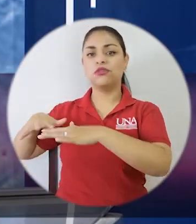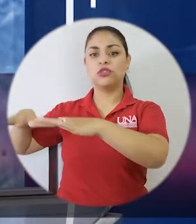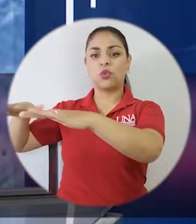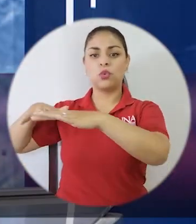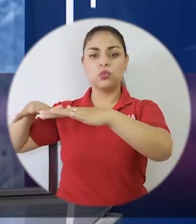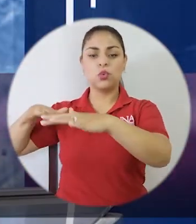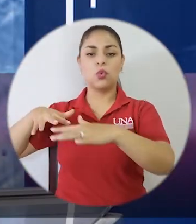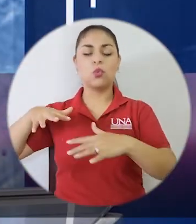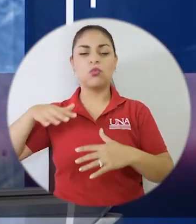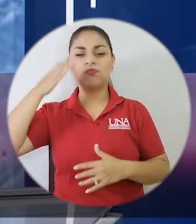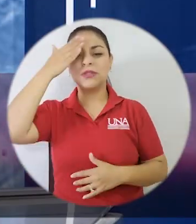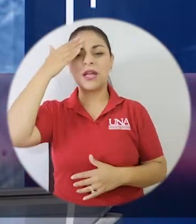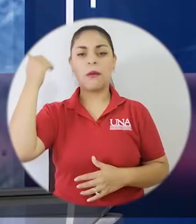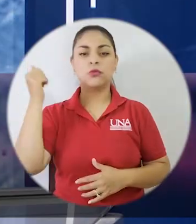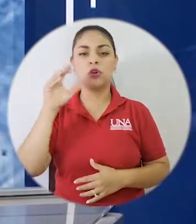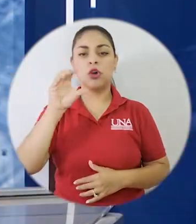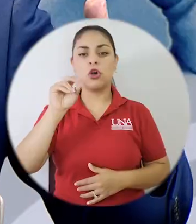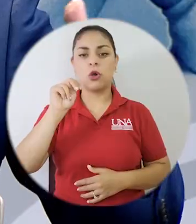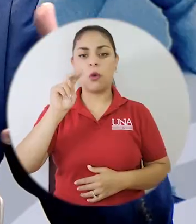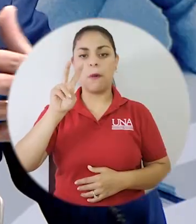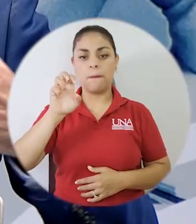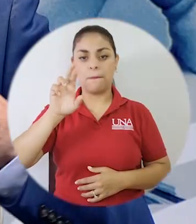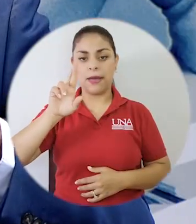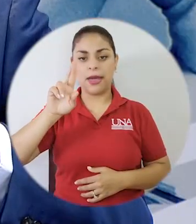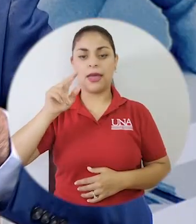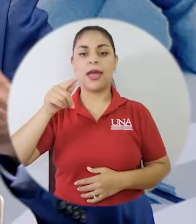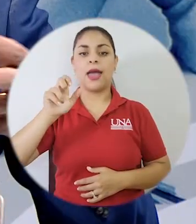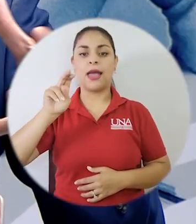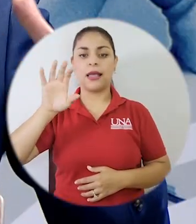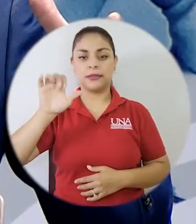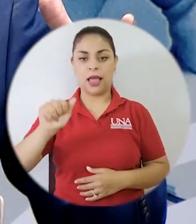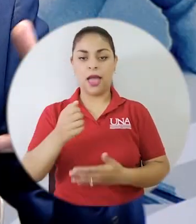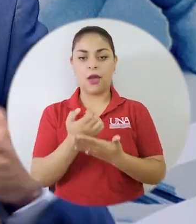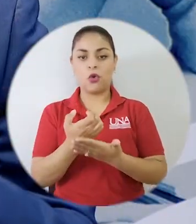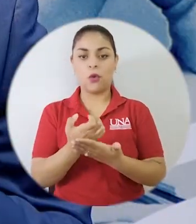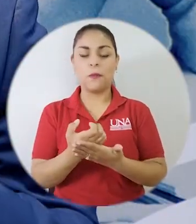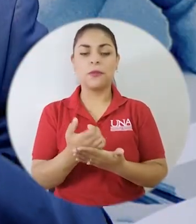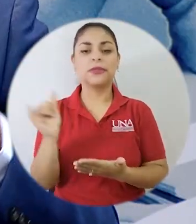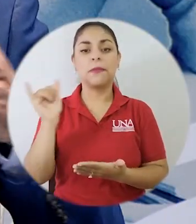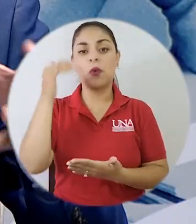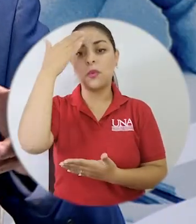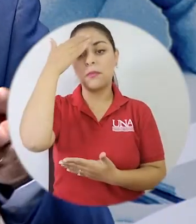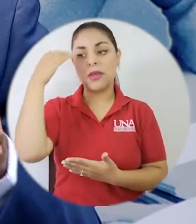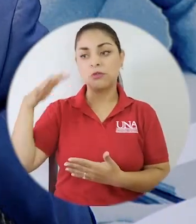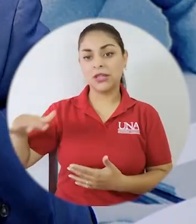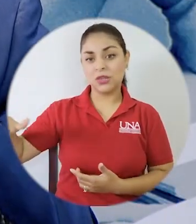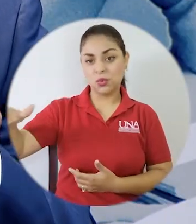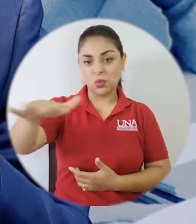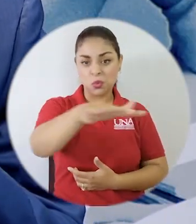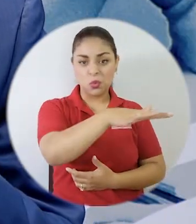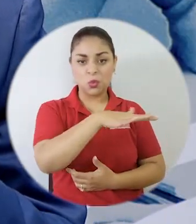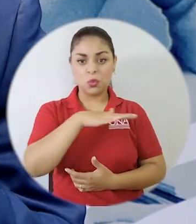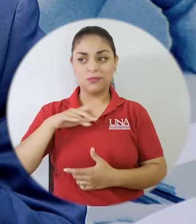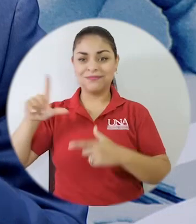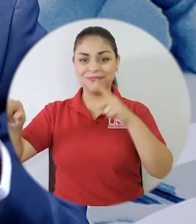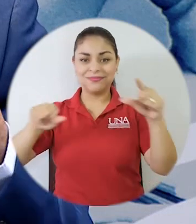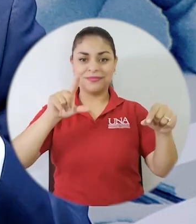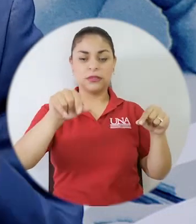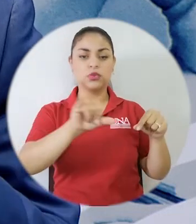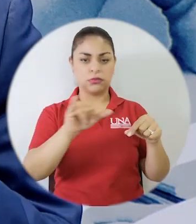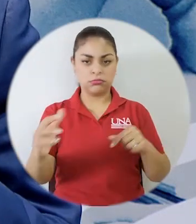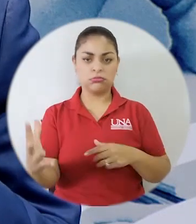demás territorios, nos olvidamos de la convergencia económica, nos olvidamos que también esas regiones, esos territorios y sus